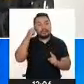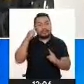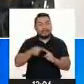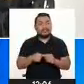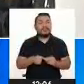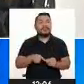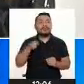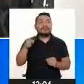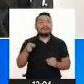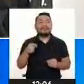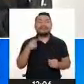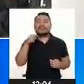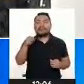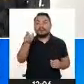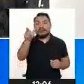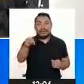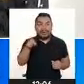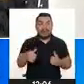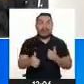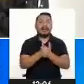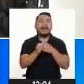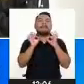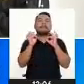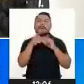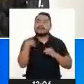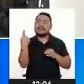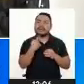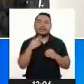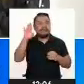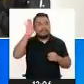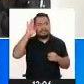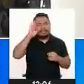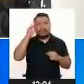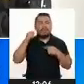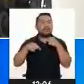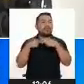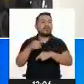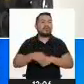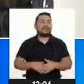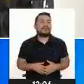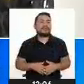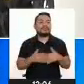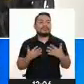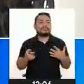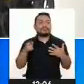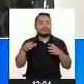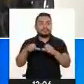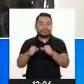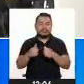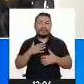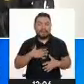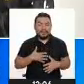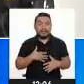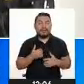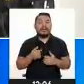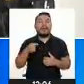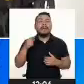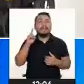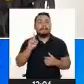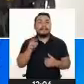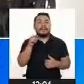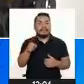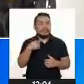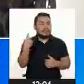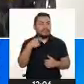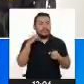que victimizarse. Es nuestro riesgo día a día. La suerte hubiese sido otra. Sin embargo, para eso